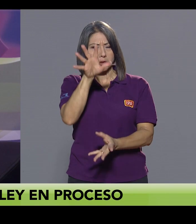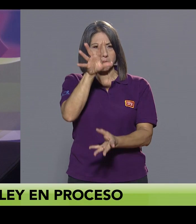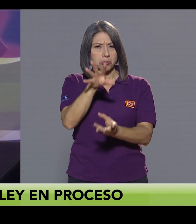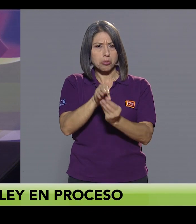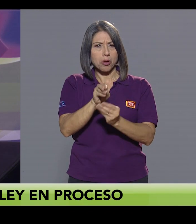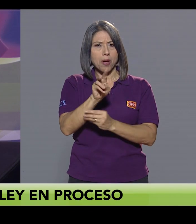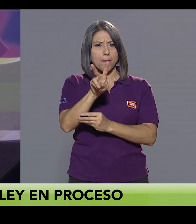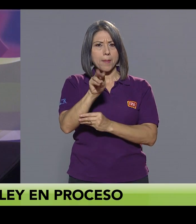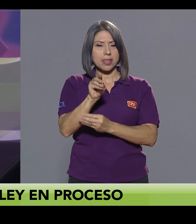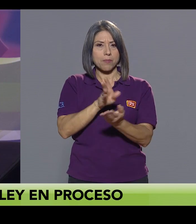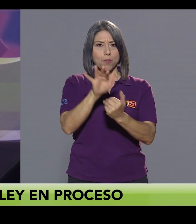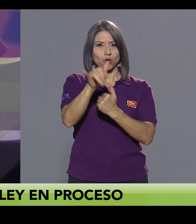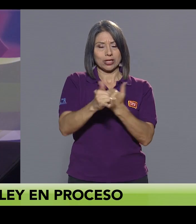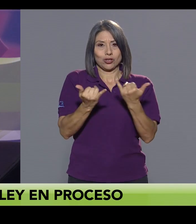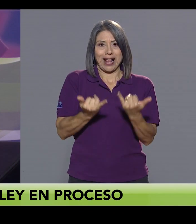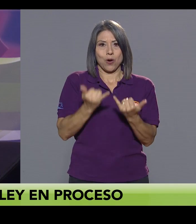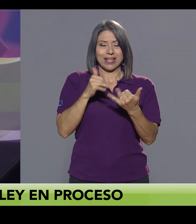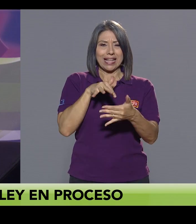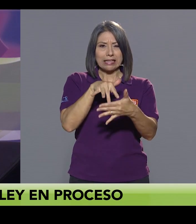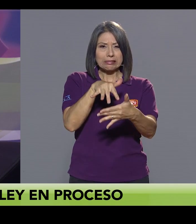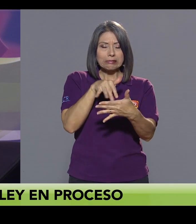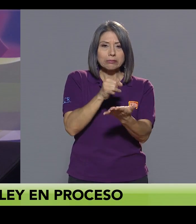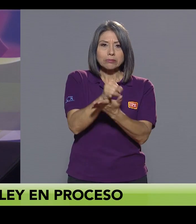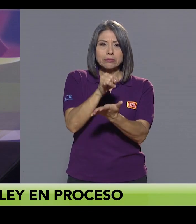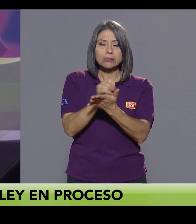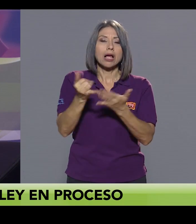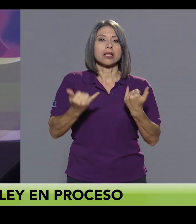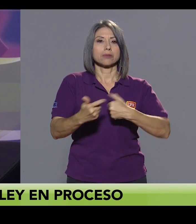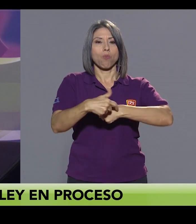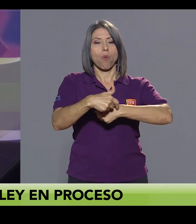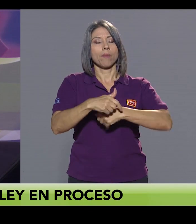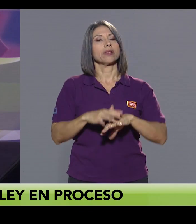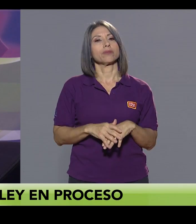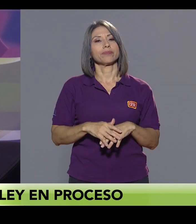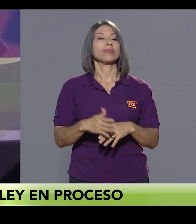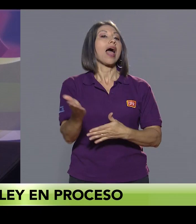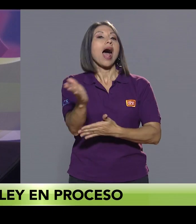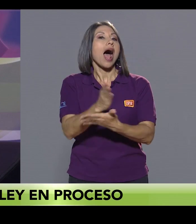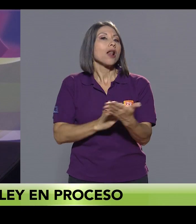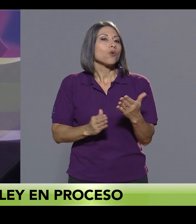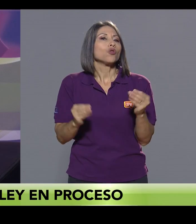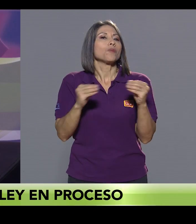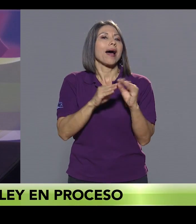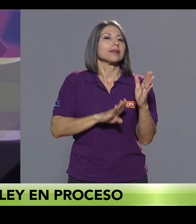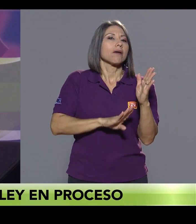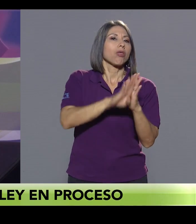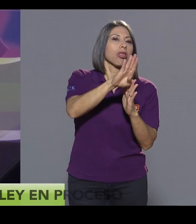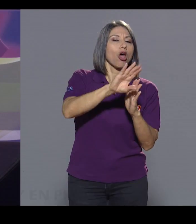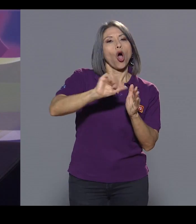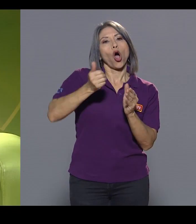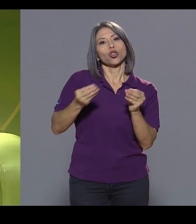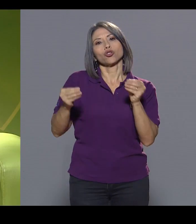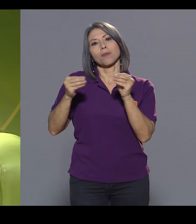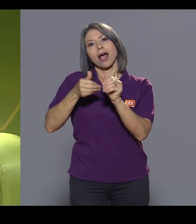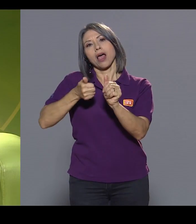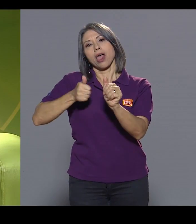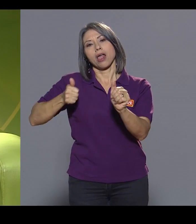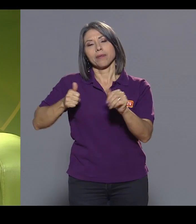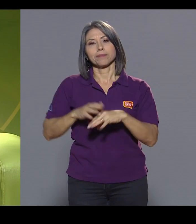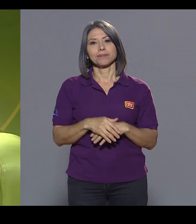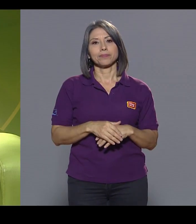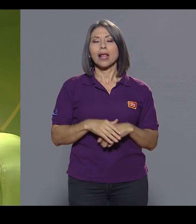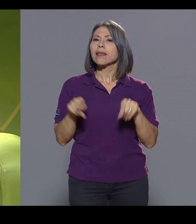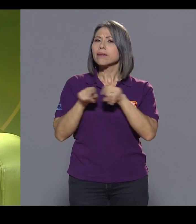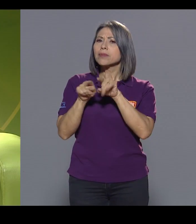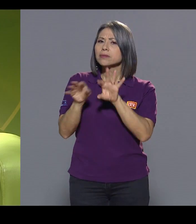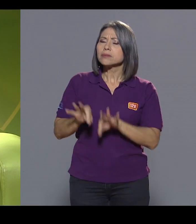20 proyectos en estudio en este momento, y algunos más avanzados que otros. Es